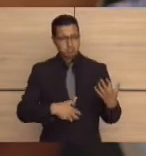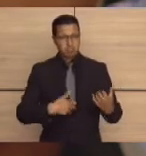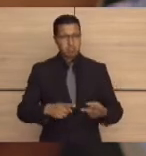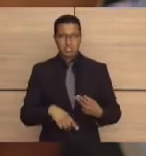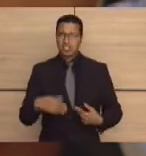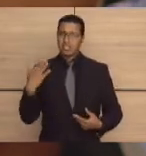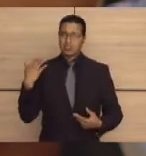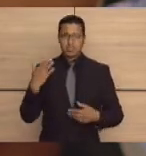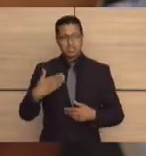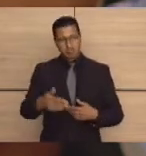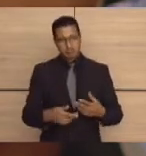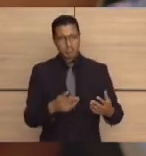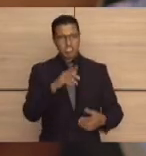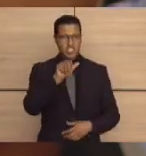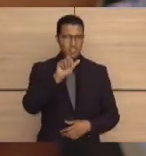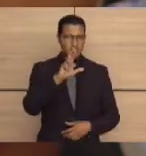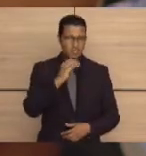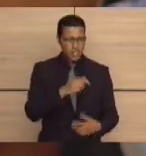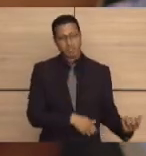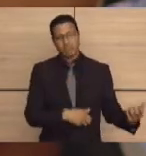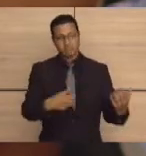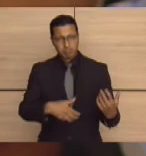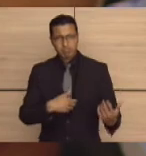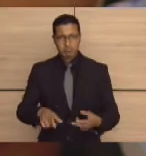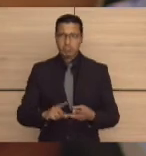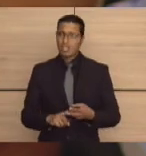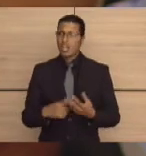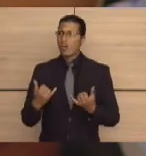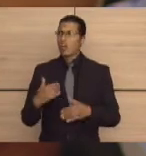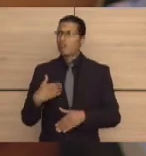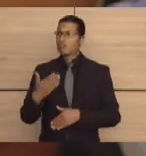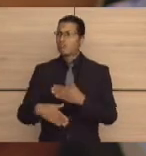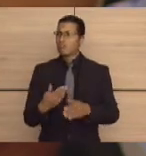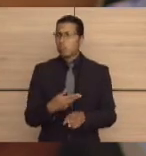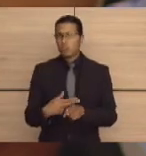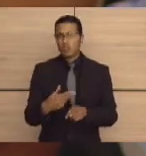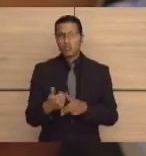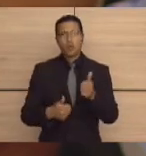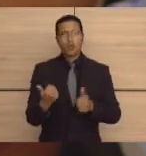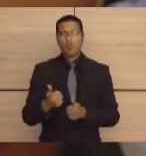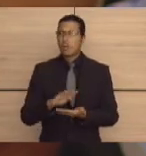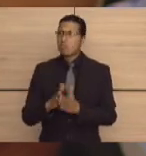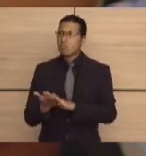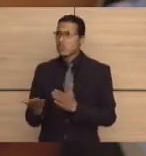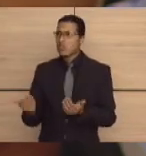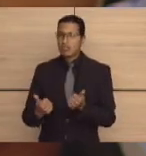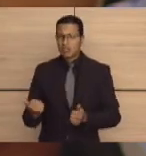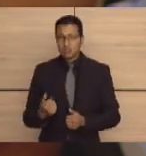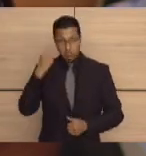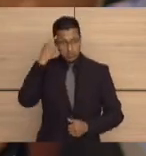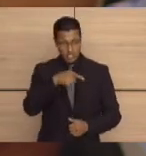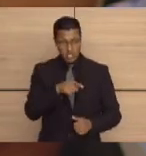después la desmovilización de las FARC. Ya empezamos a preguntarnos cuándo es el siguiente proceso de paz. No, no digo que eso no sea